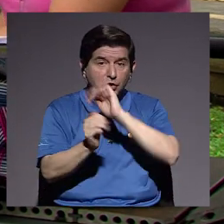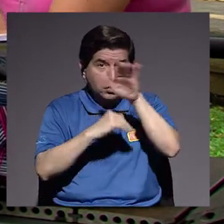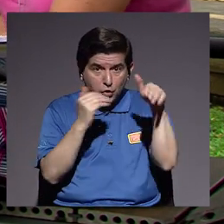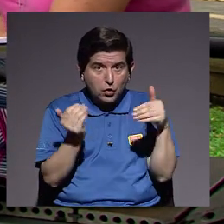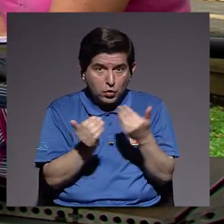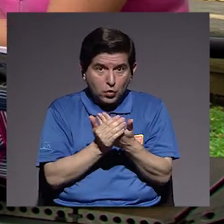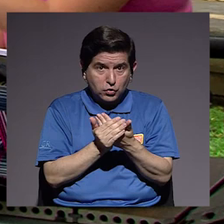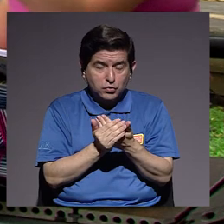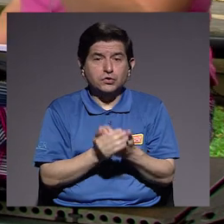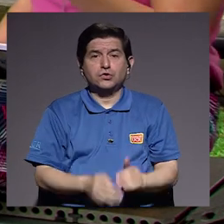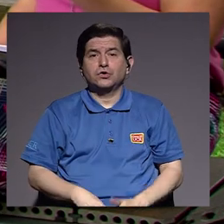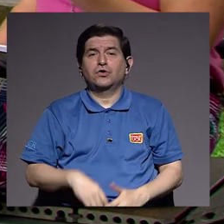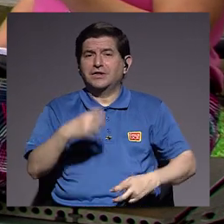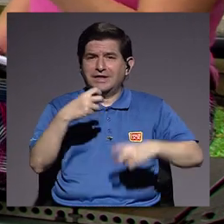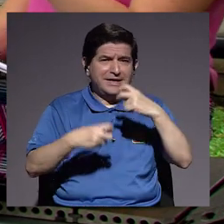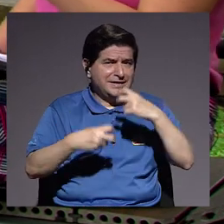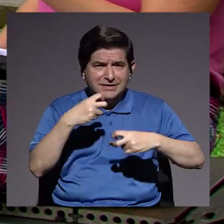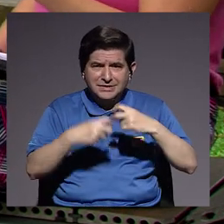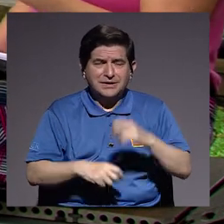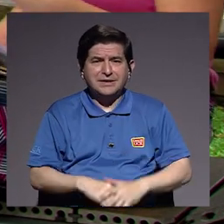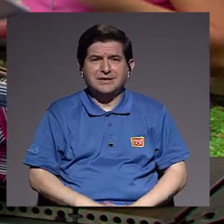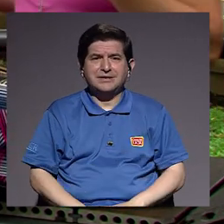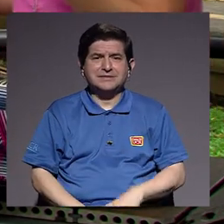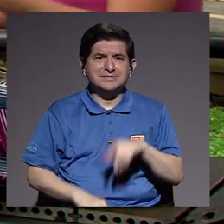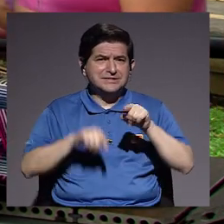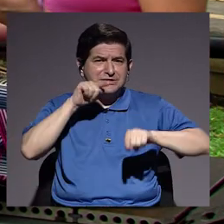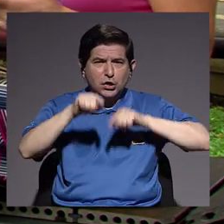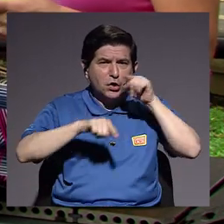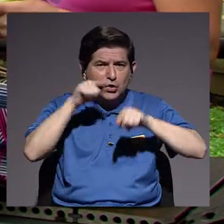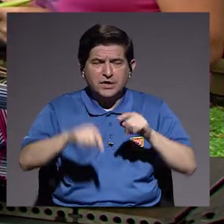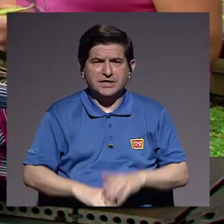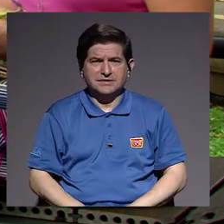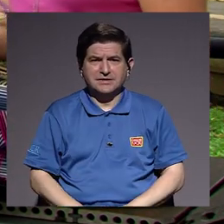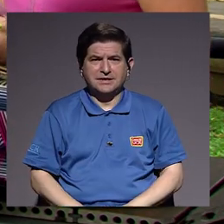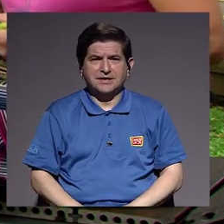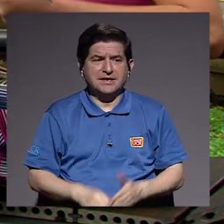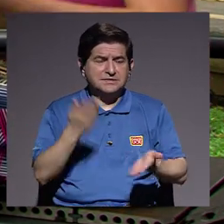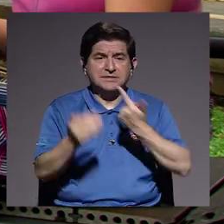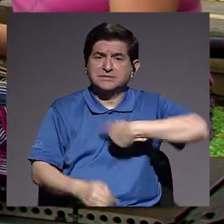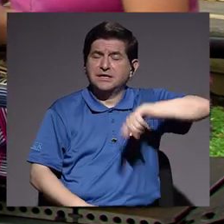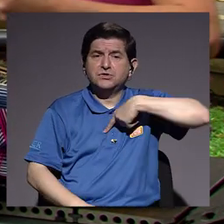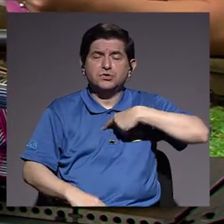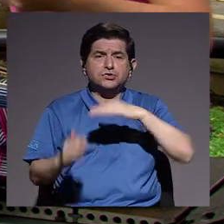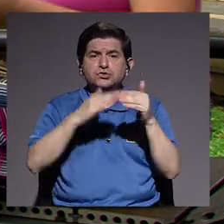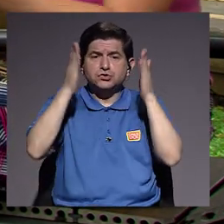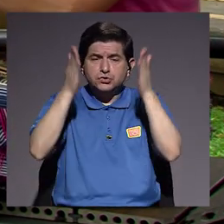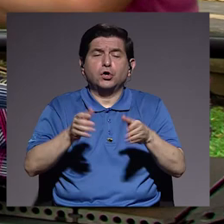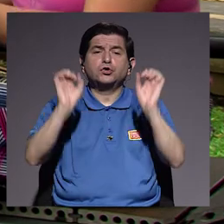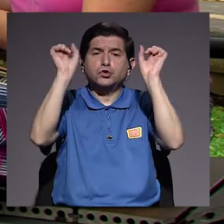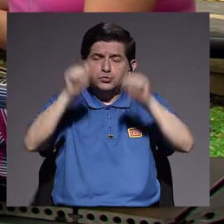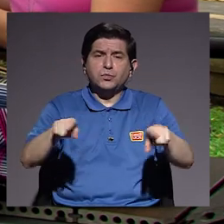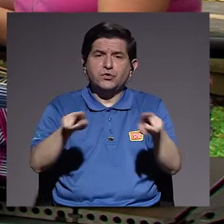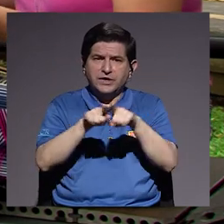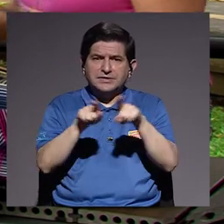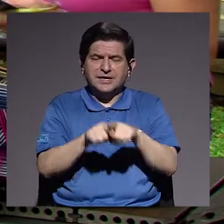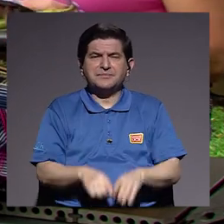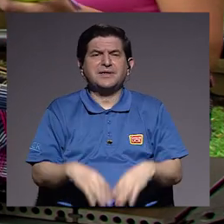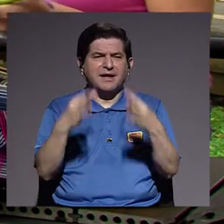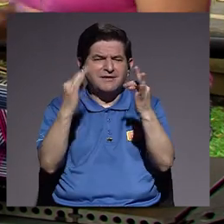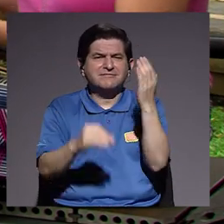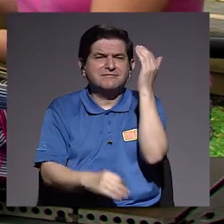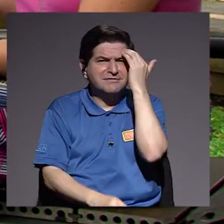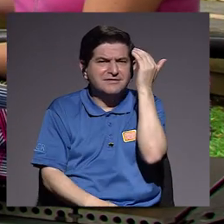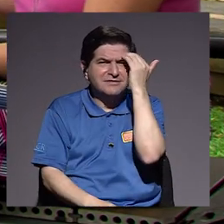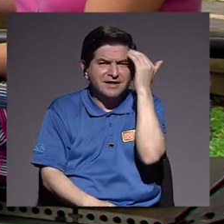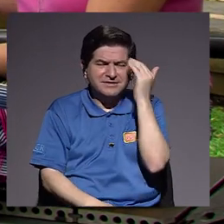hay cosas que se pueden mejorar. Por supuesto. Ahí es donde tal vez nosotros como ciudadanos podemos entrar a tratar de conocer un poco más cómo funciona esto, qué